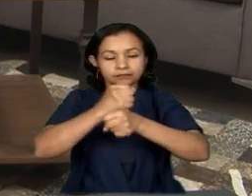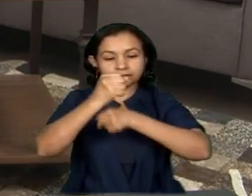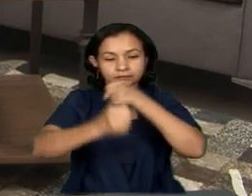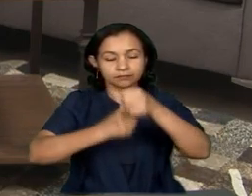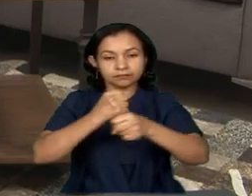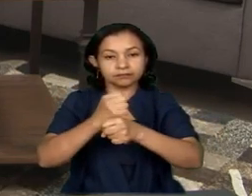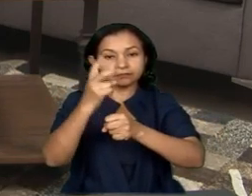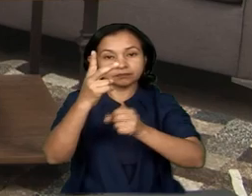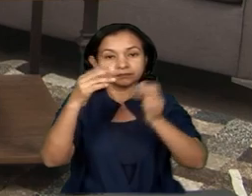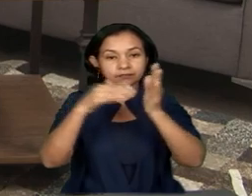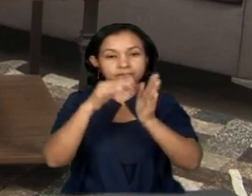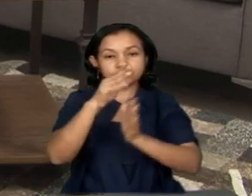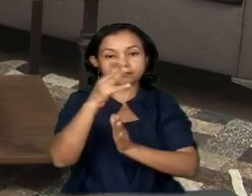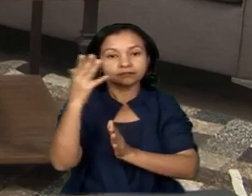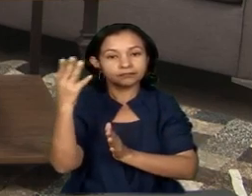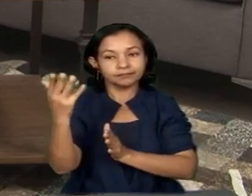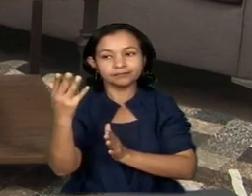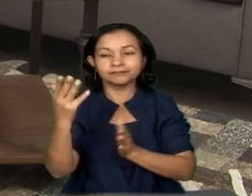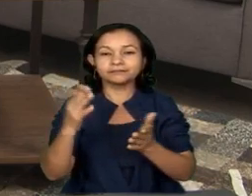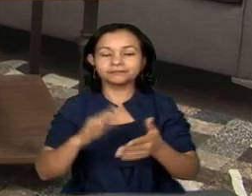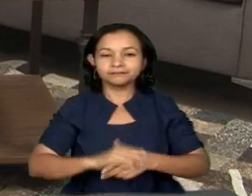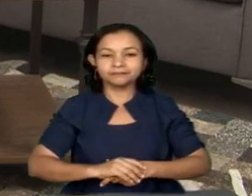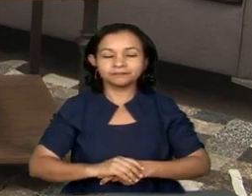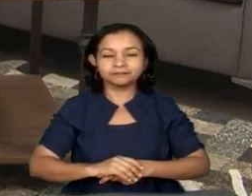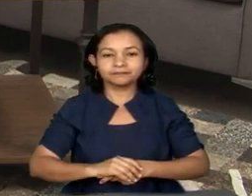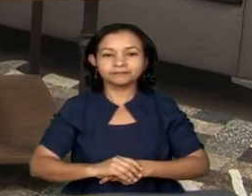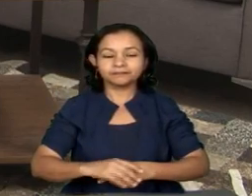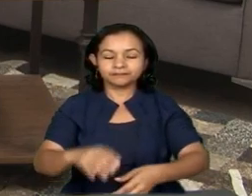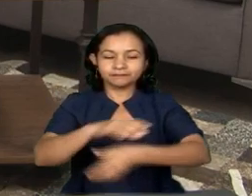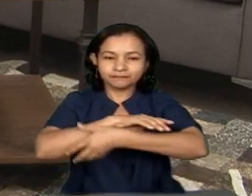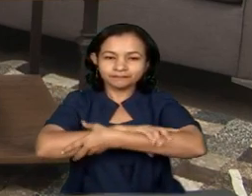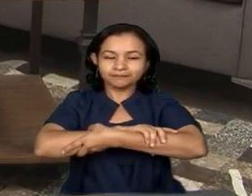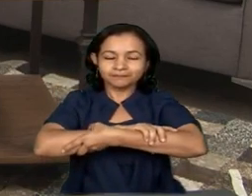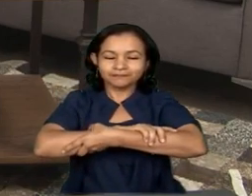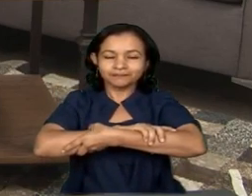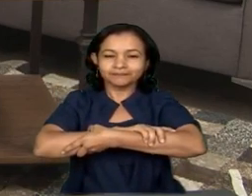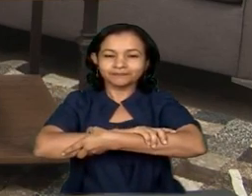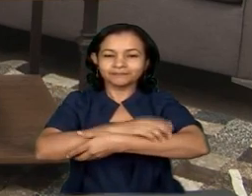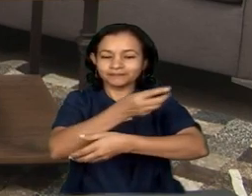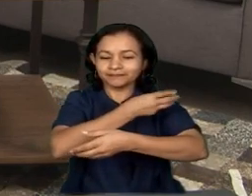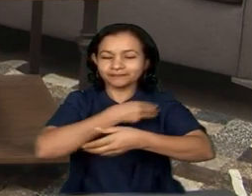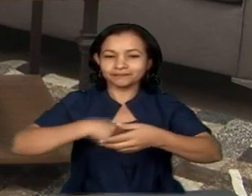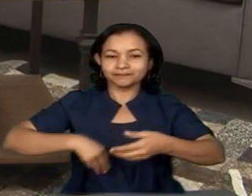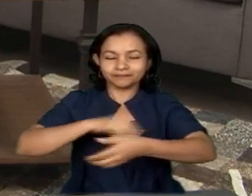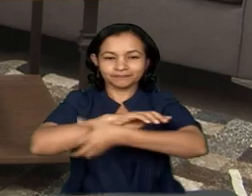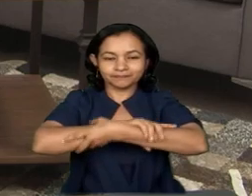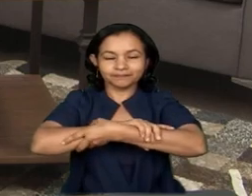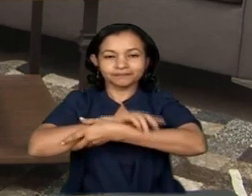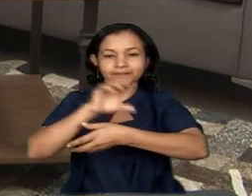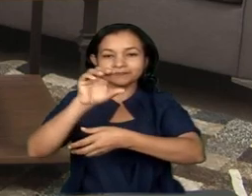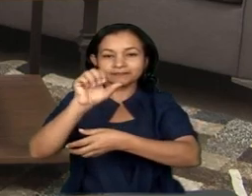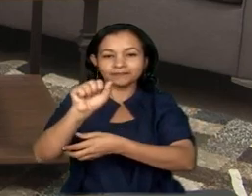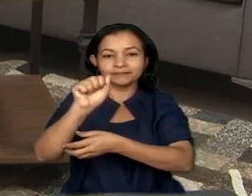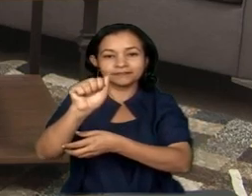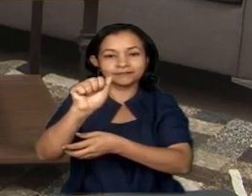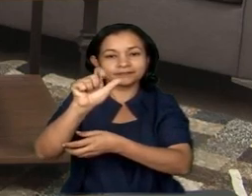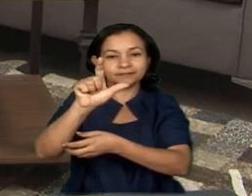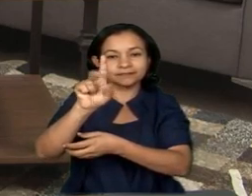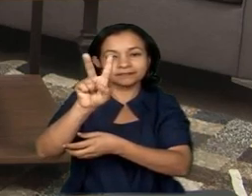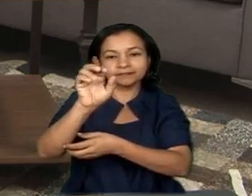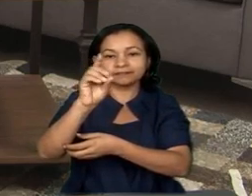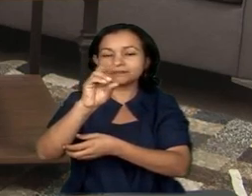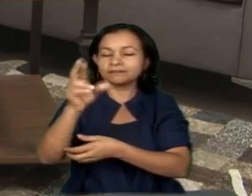entre otros. Pues. Señor, bueno, compañero ministro, o compañero Salvador, no me